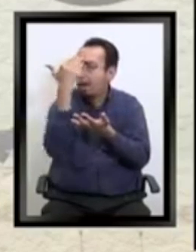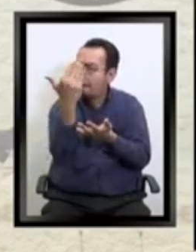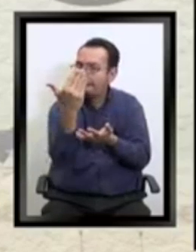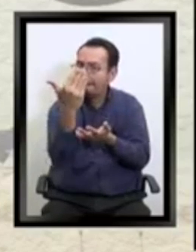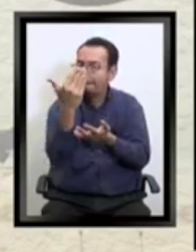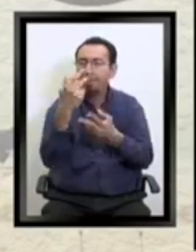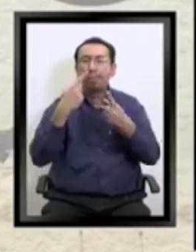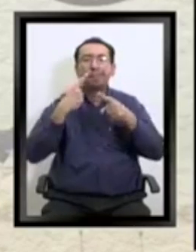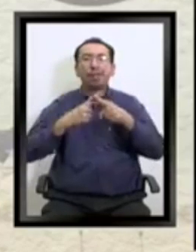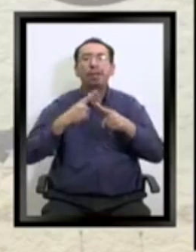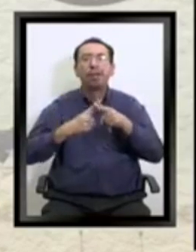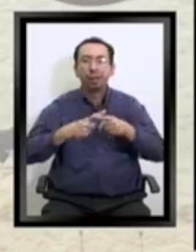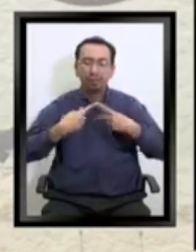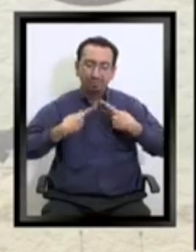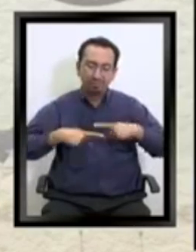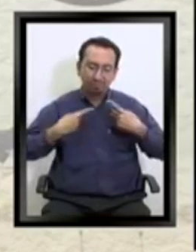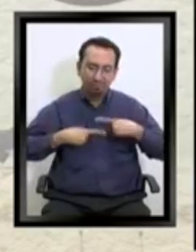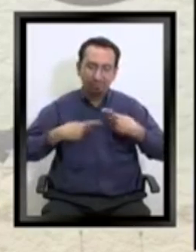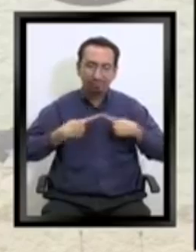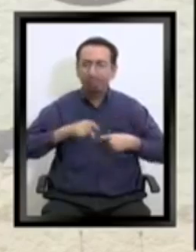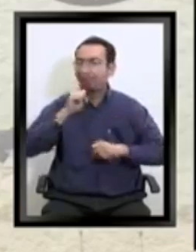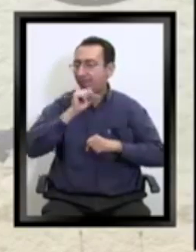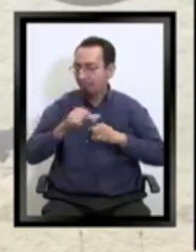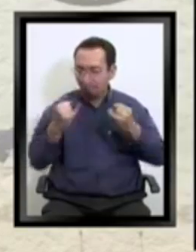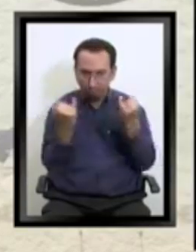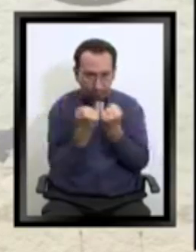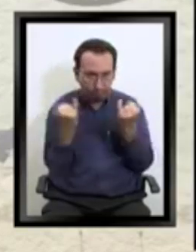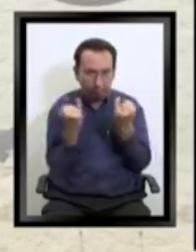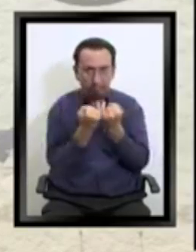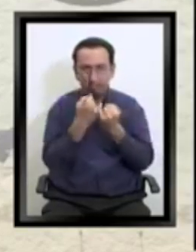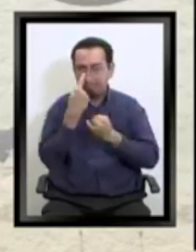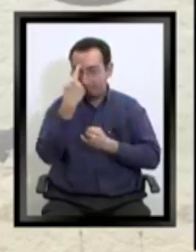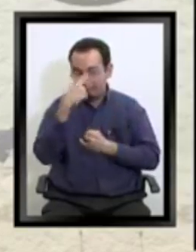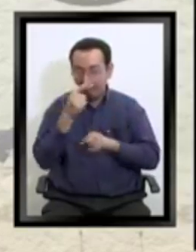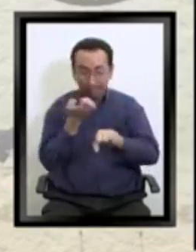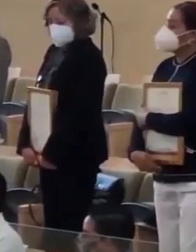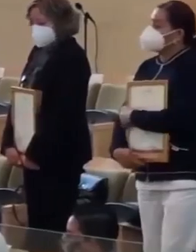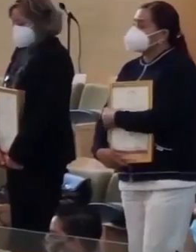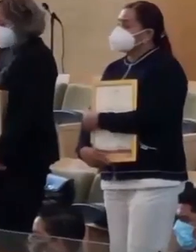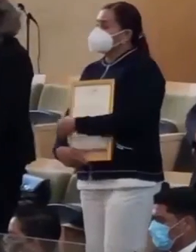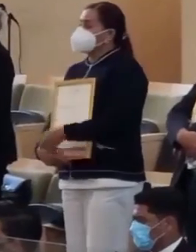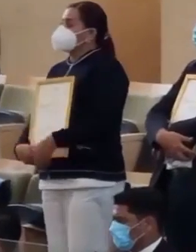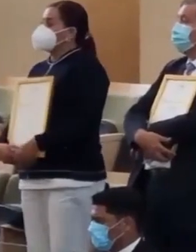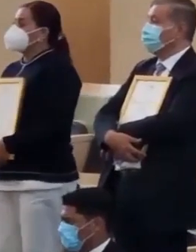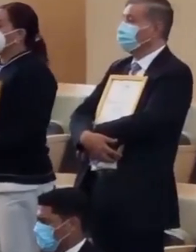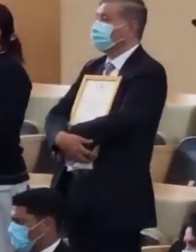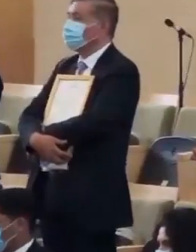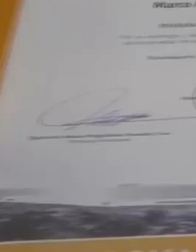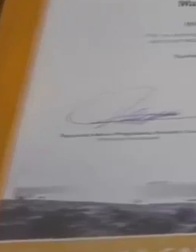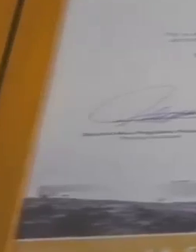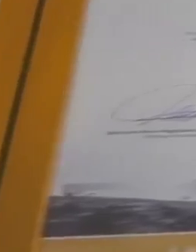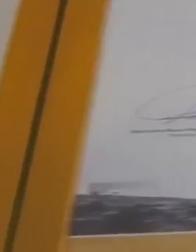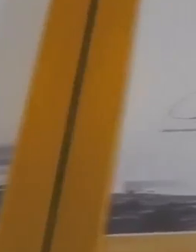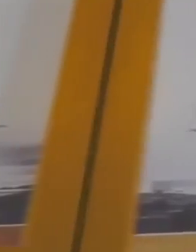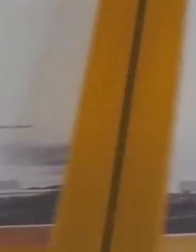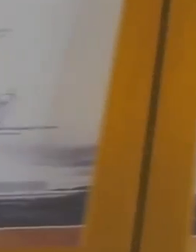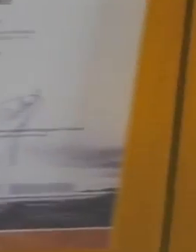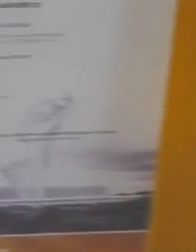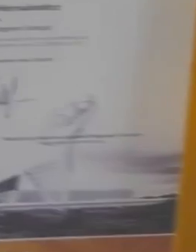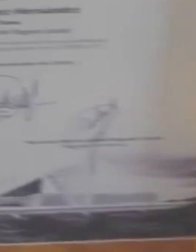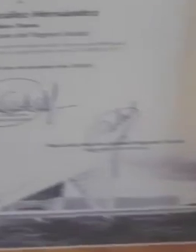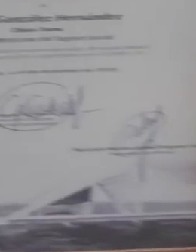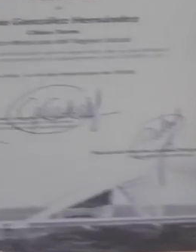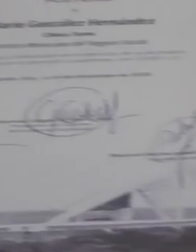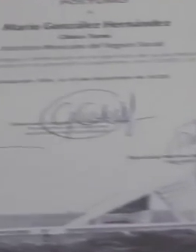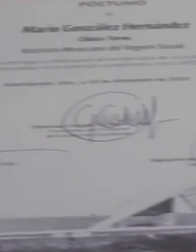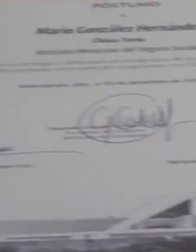a las personas que han contribuido a la grandeza de Guanajuato. Los galardonados con el Premio Estatal al Periodismo